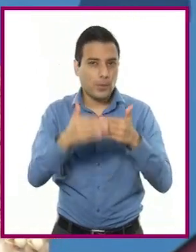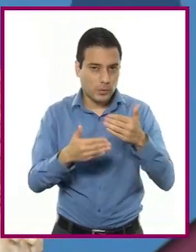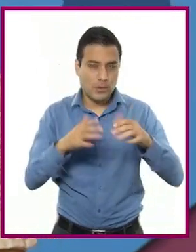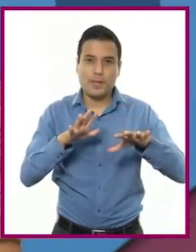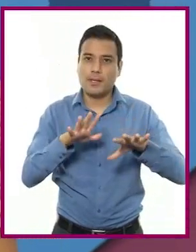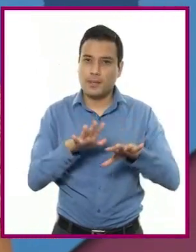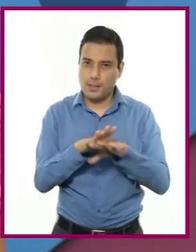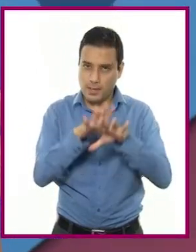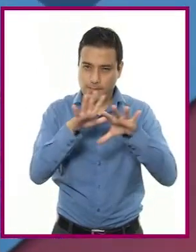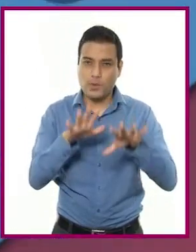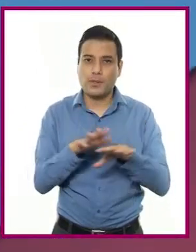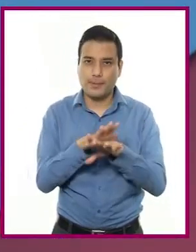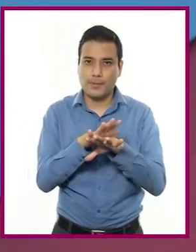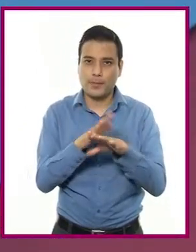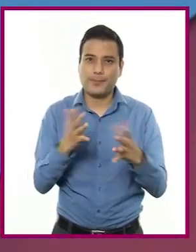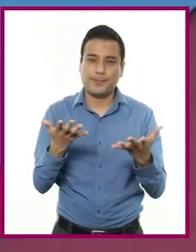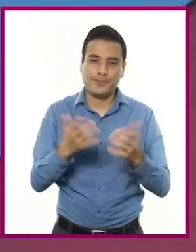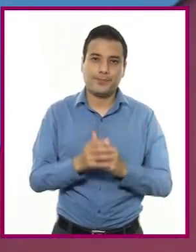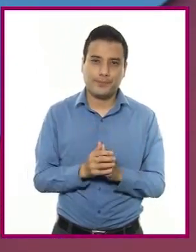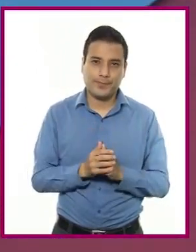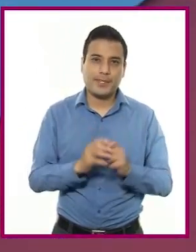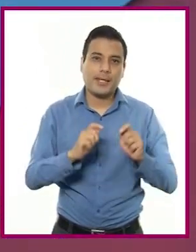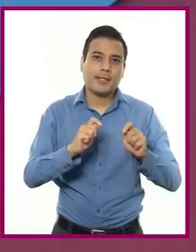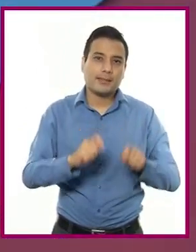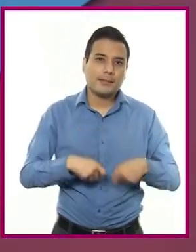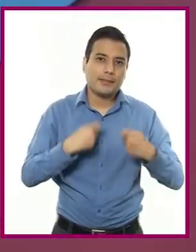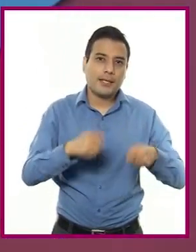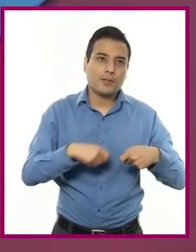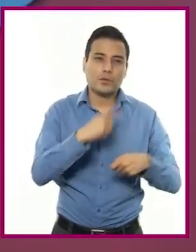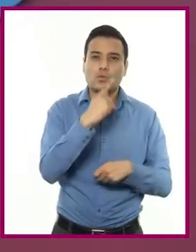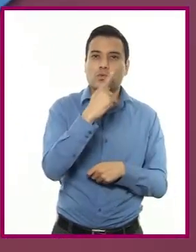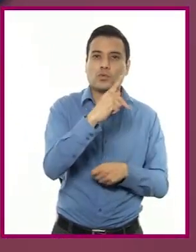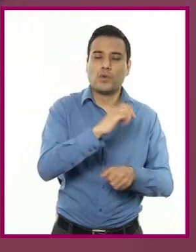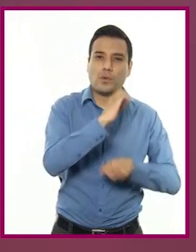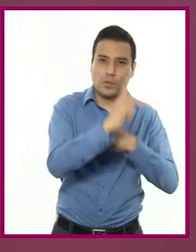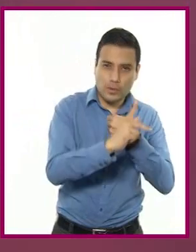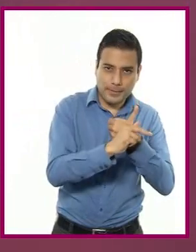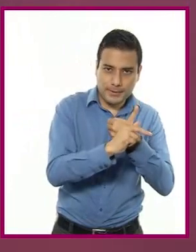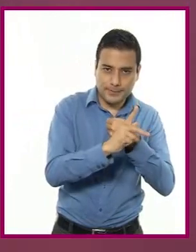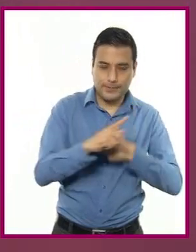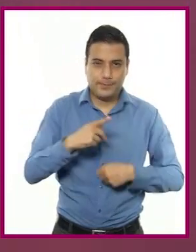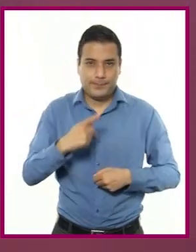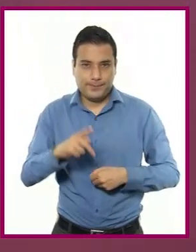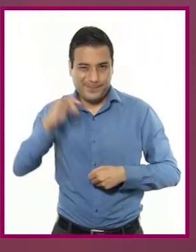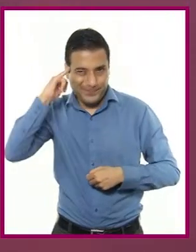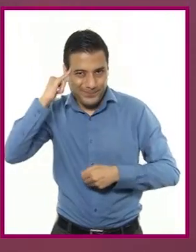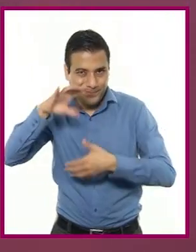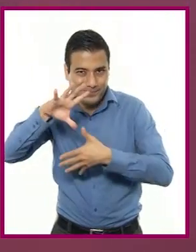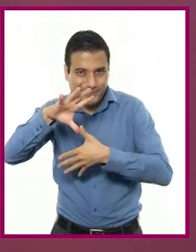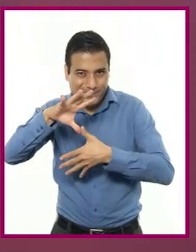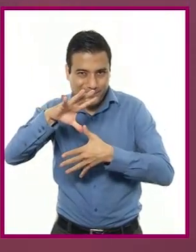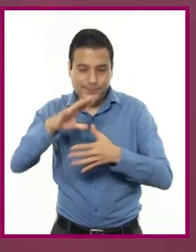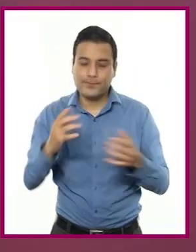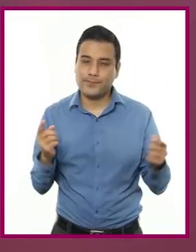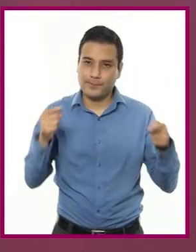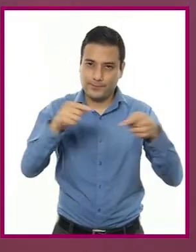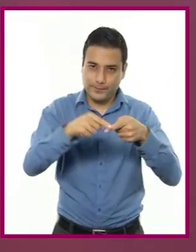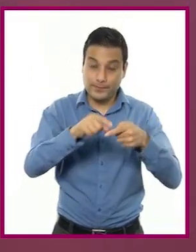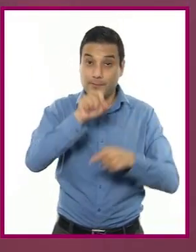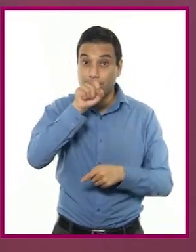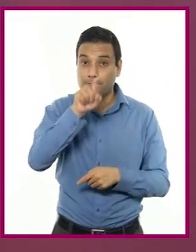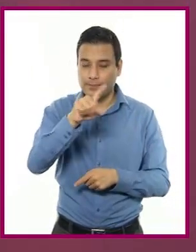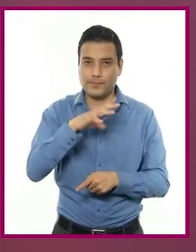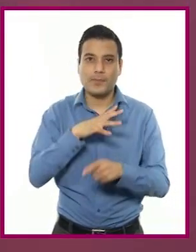se dará con la fusión de tradiciones y festividades europeas y americanas, así como la inclusión de